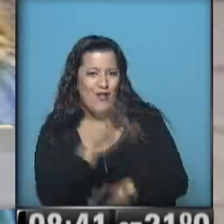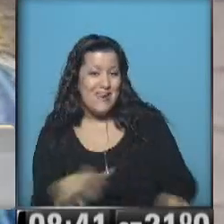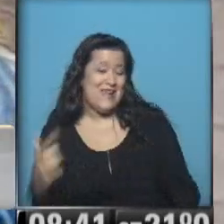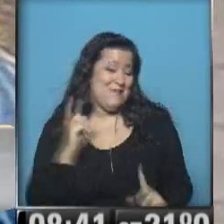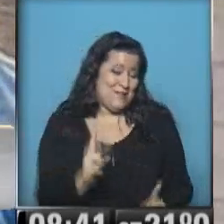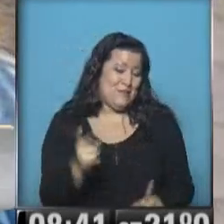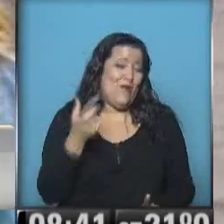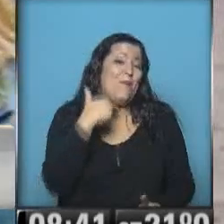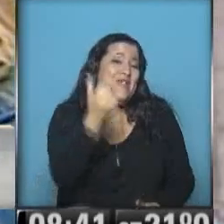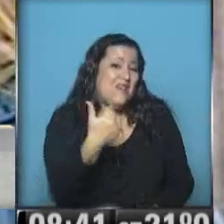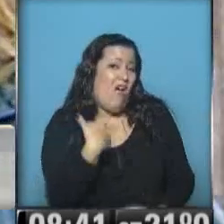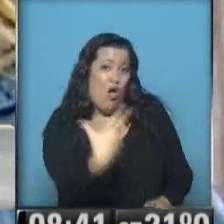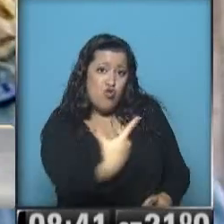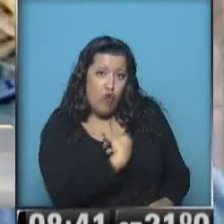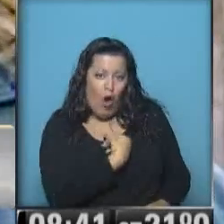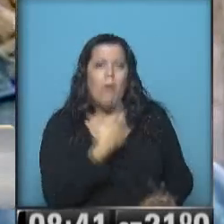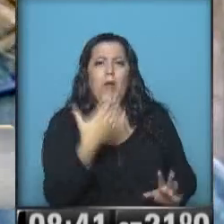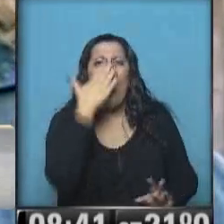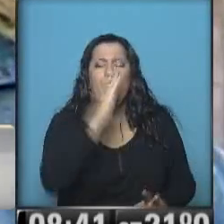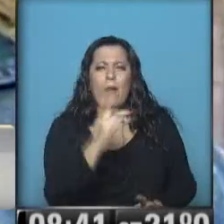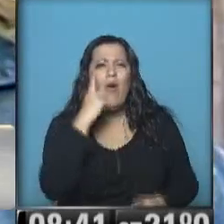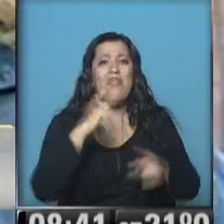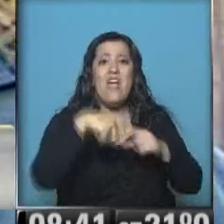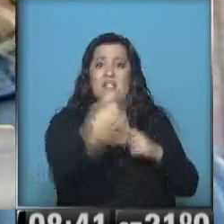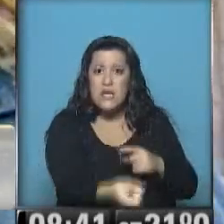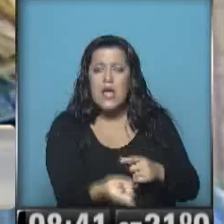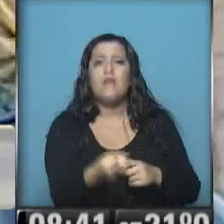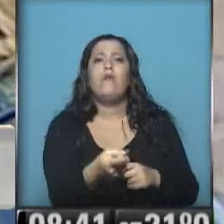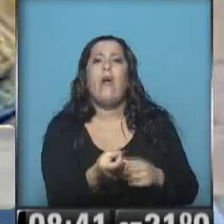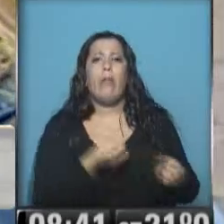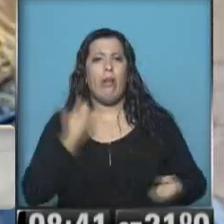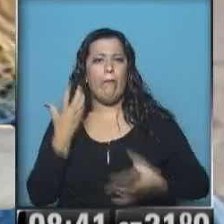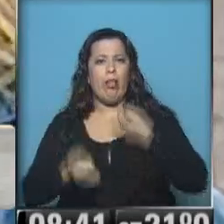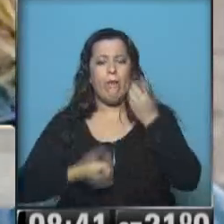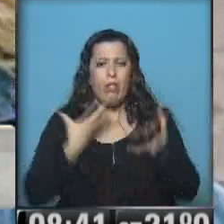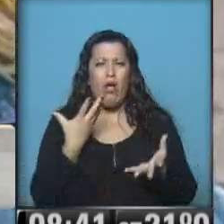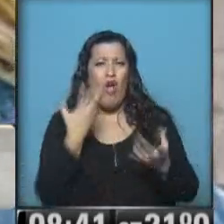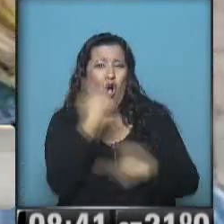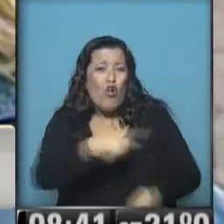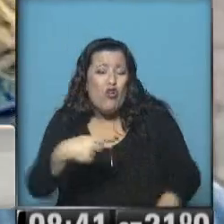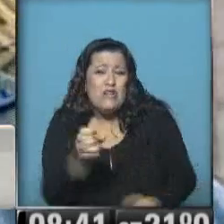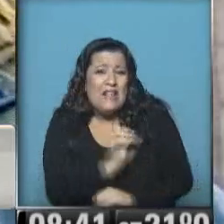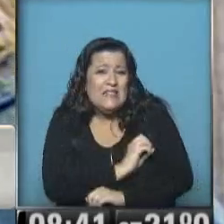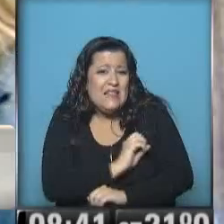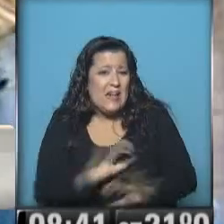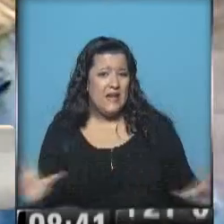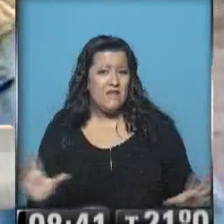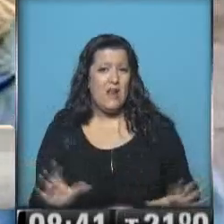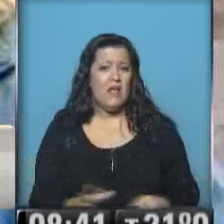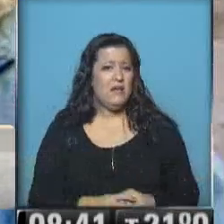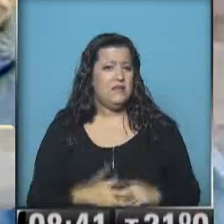caso pero bueno después al día siguiente empezaron a manifestar situaciones horrorosas terribles